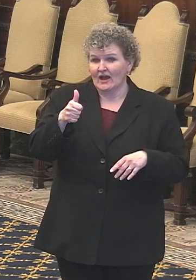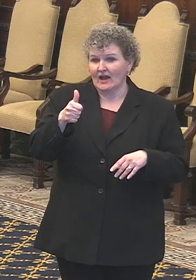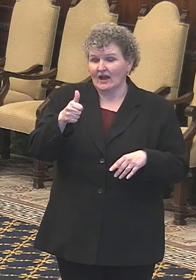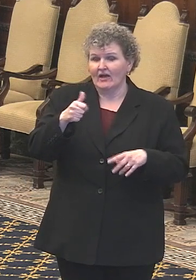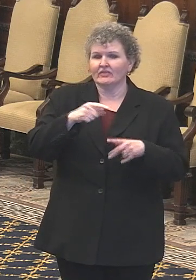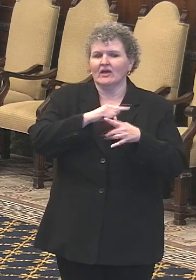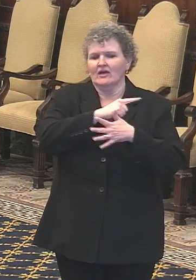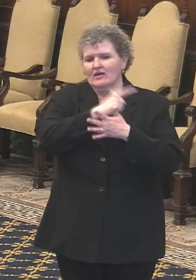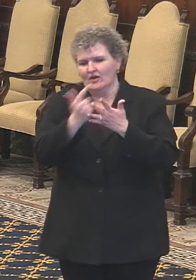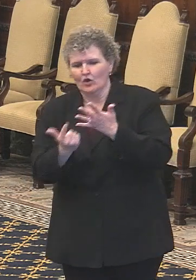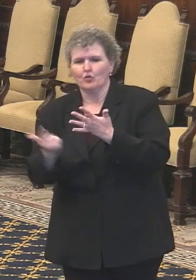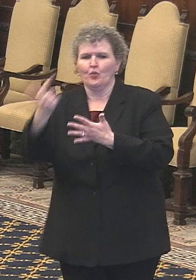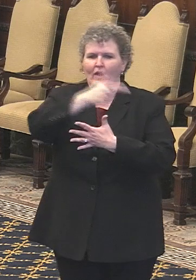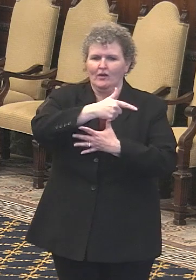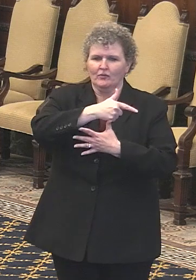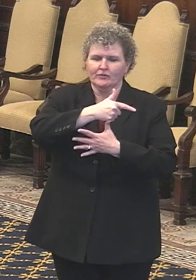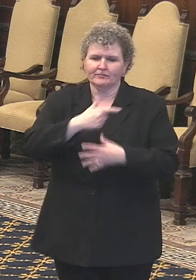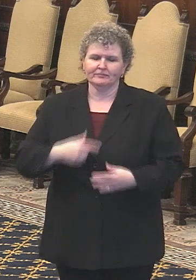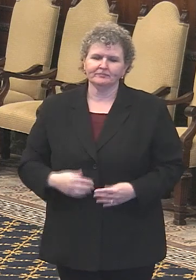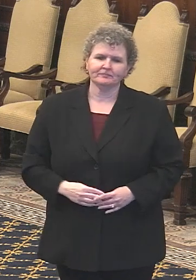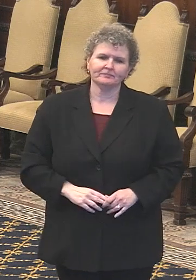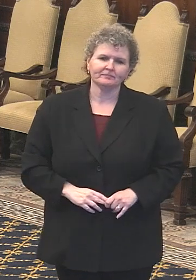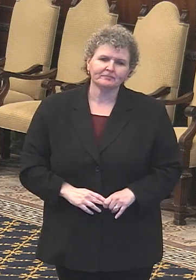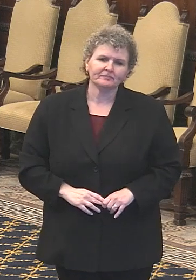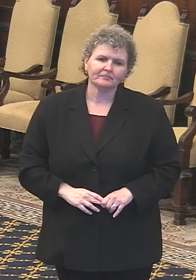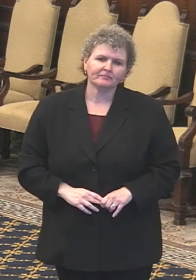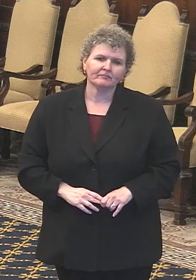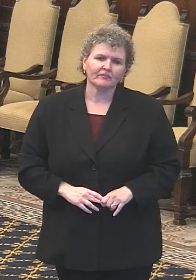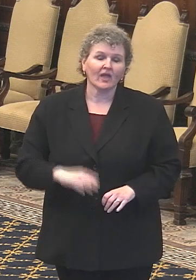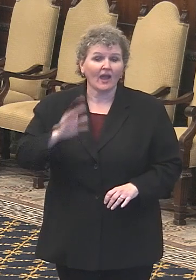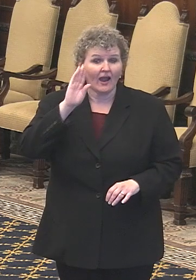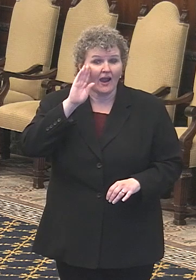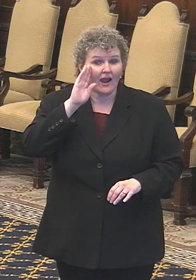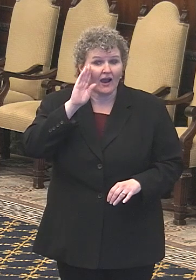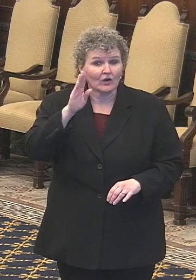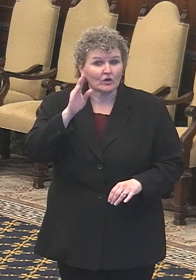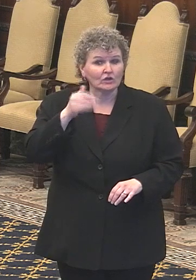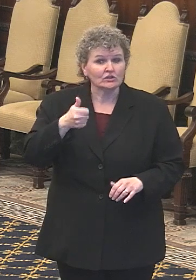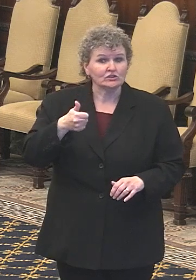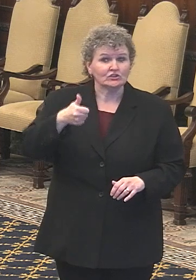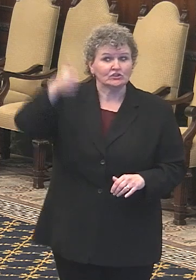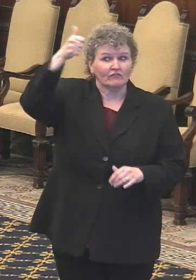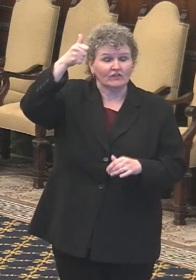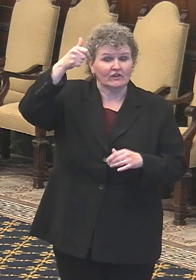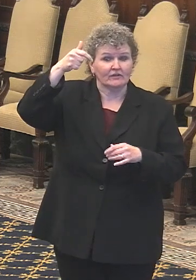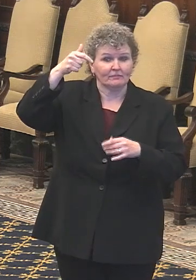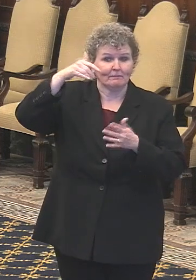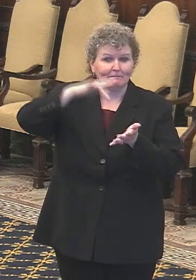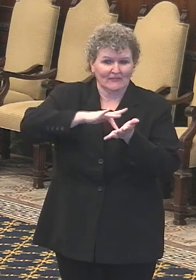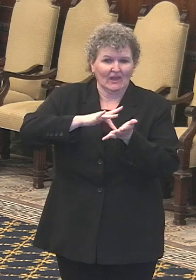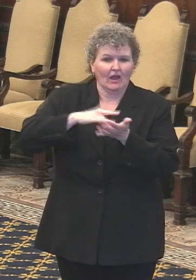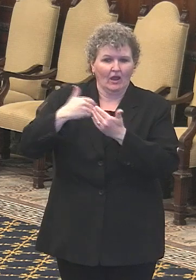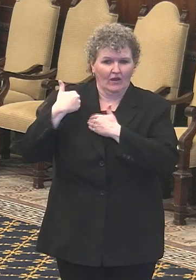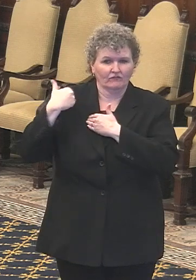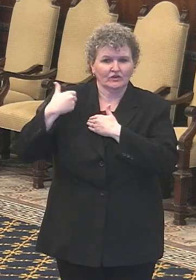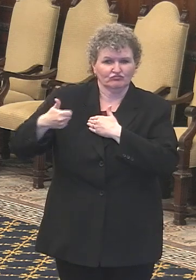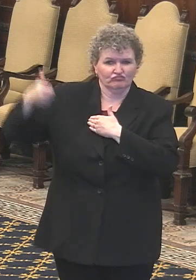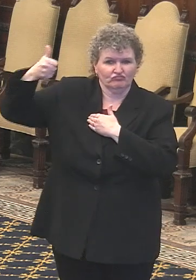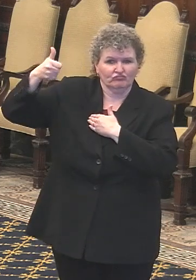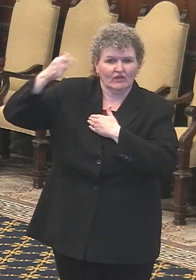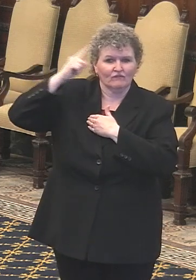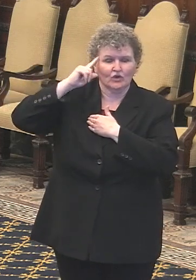y realmente se ha descrito este virus como es un virus que está cazando a los seres humanos. Por lo